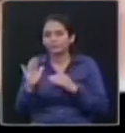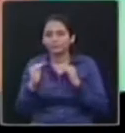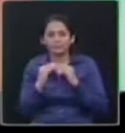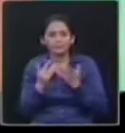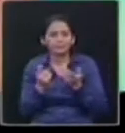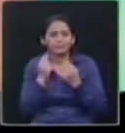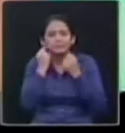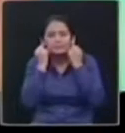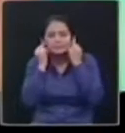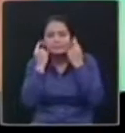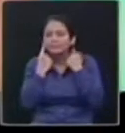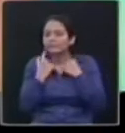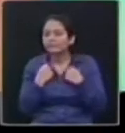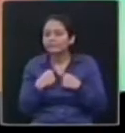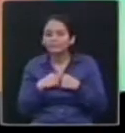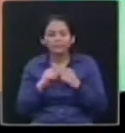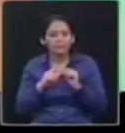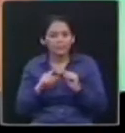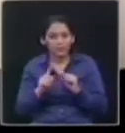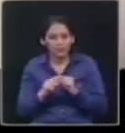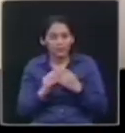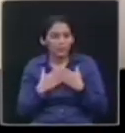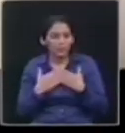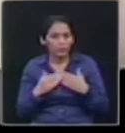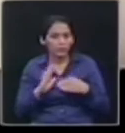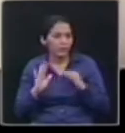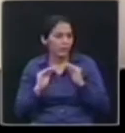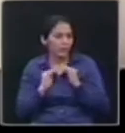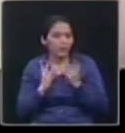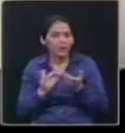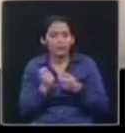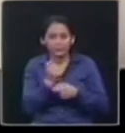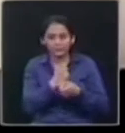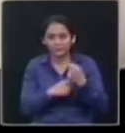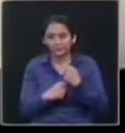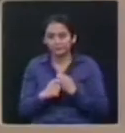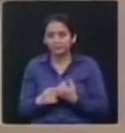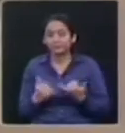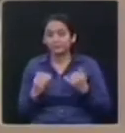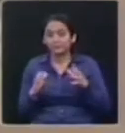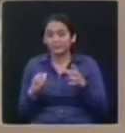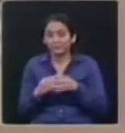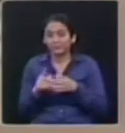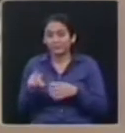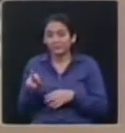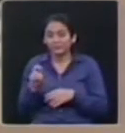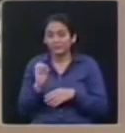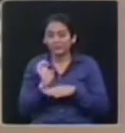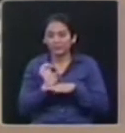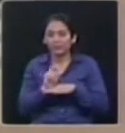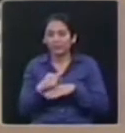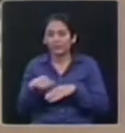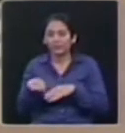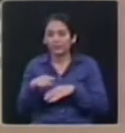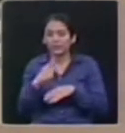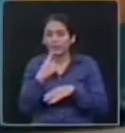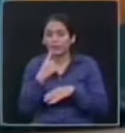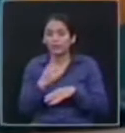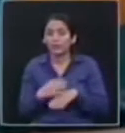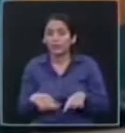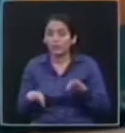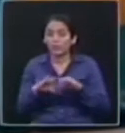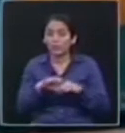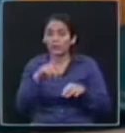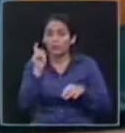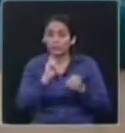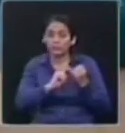joyería y cosas también como para el hogar. Por su parte, ProEcuador realiza siempre un análisis sobre los requisitos fundamentales que el